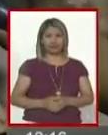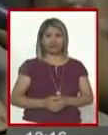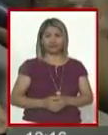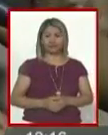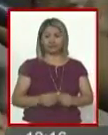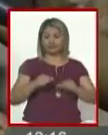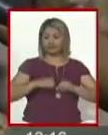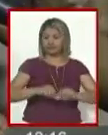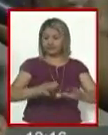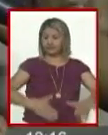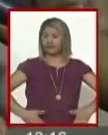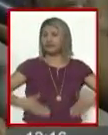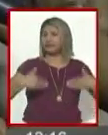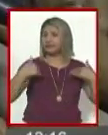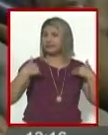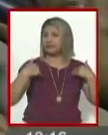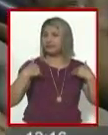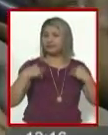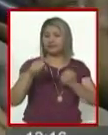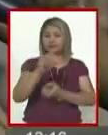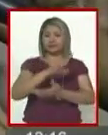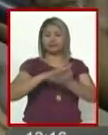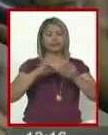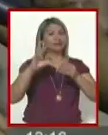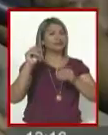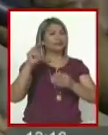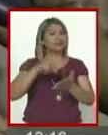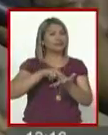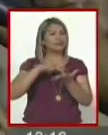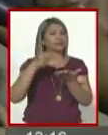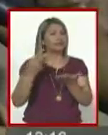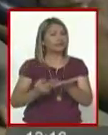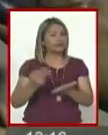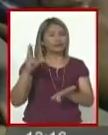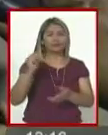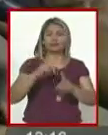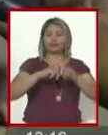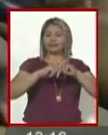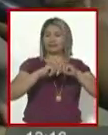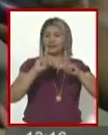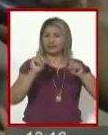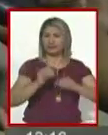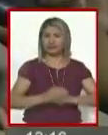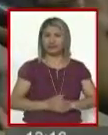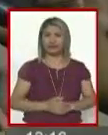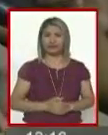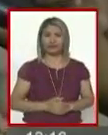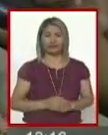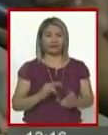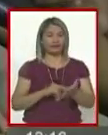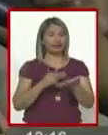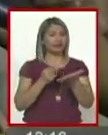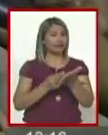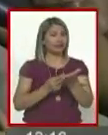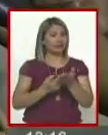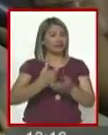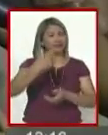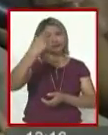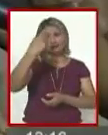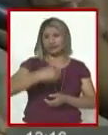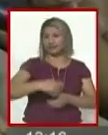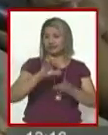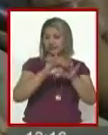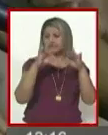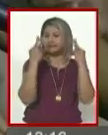La vida continúa, la vida sigue, los tormentos no nos pueden hacer caer, pero son cuestiones netamente